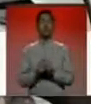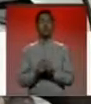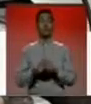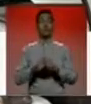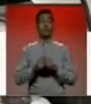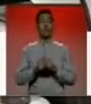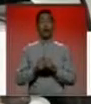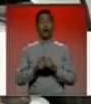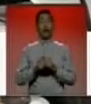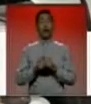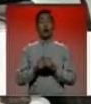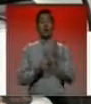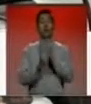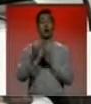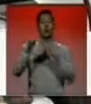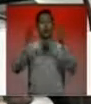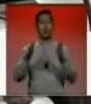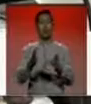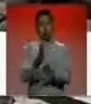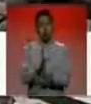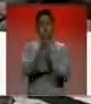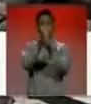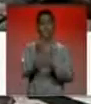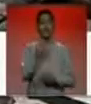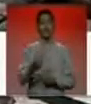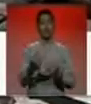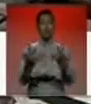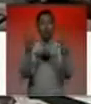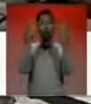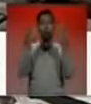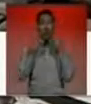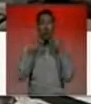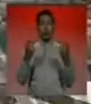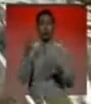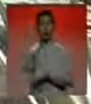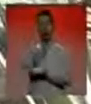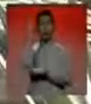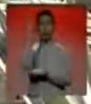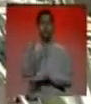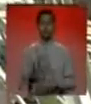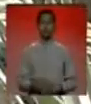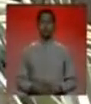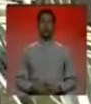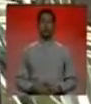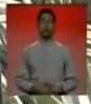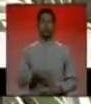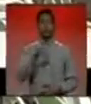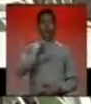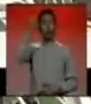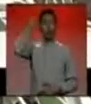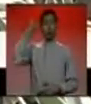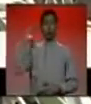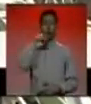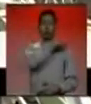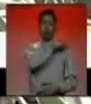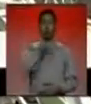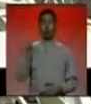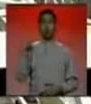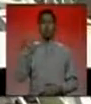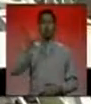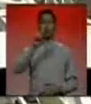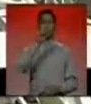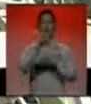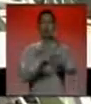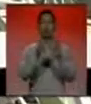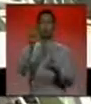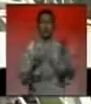explicó que el Ministerio de Obras Públicas se encuentra en emergencia. Hasta el día de ayer teníamos 31 fallecidos.